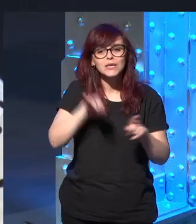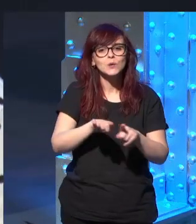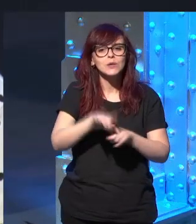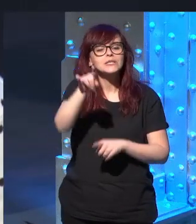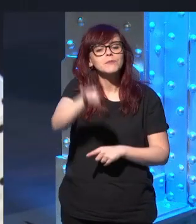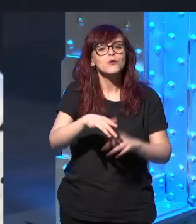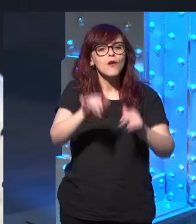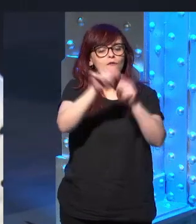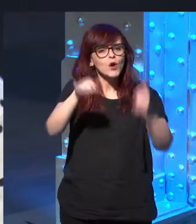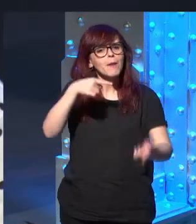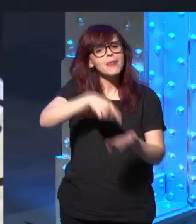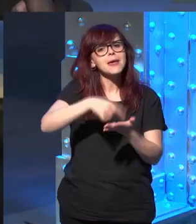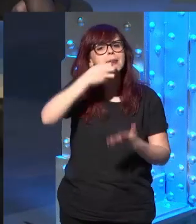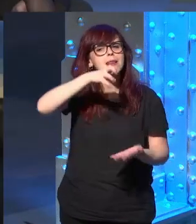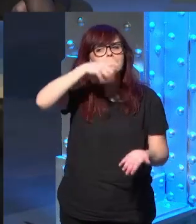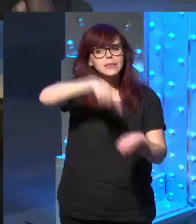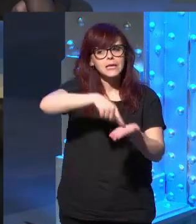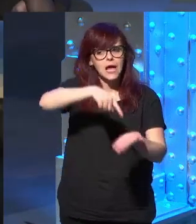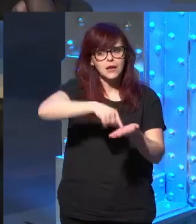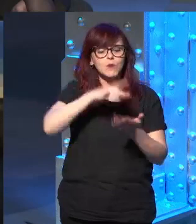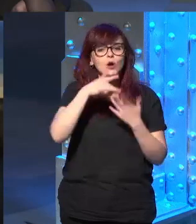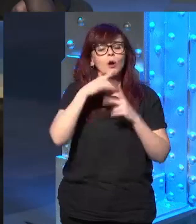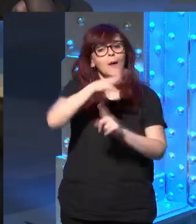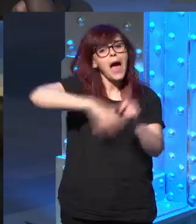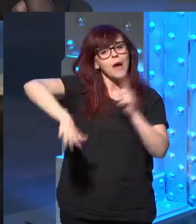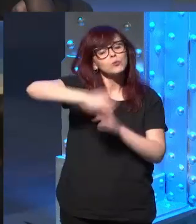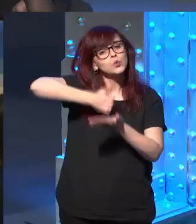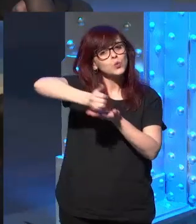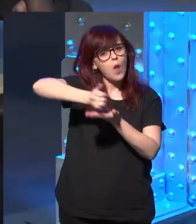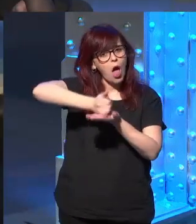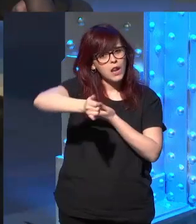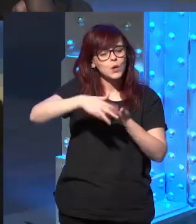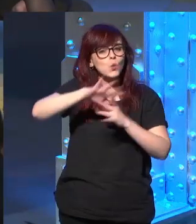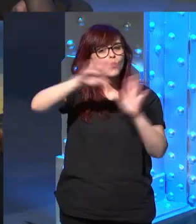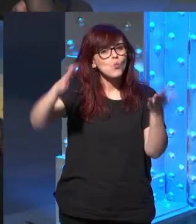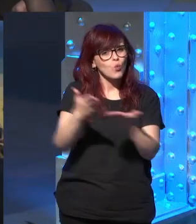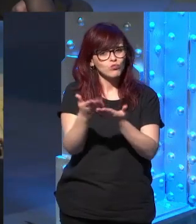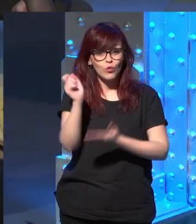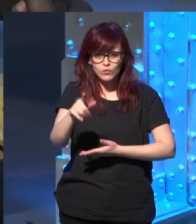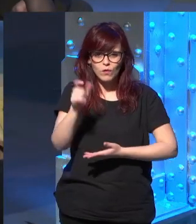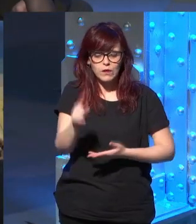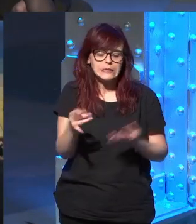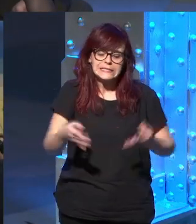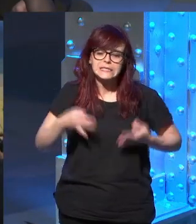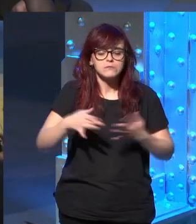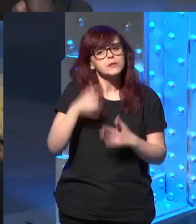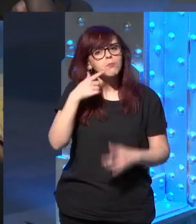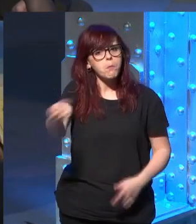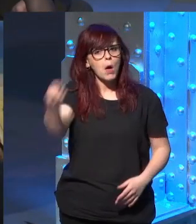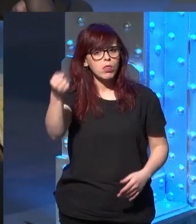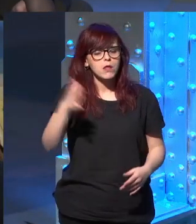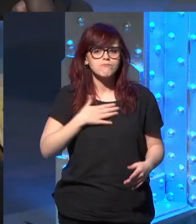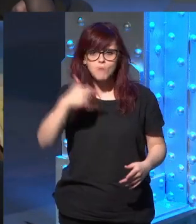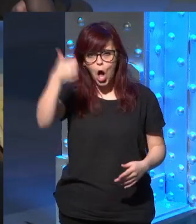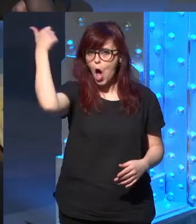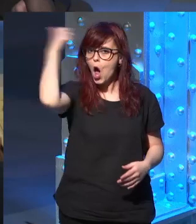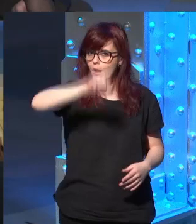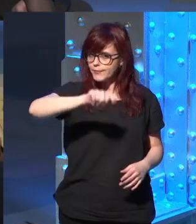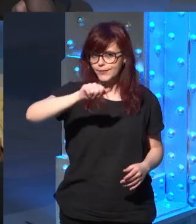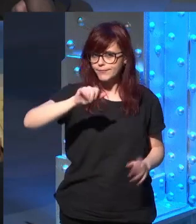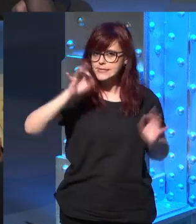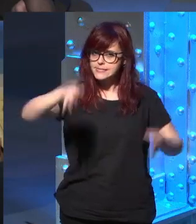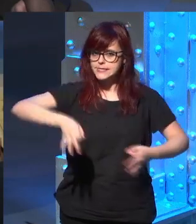Y también una manera de reivindicarme, porque en el medio rural pues es un mundo que siempre ha estado dominado por hombres y